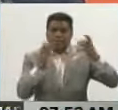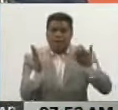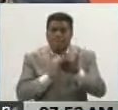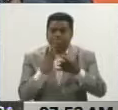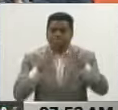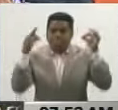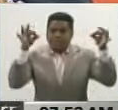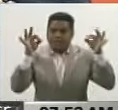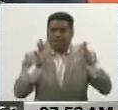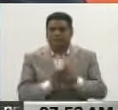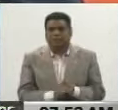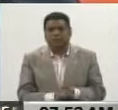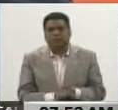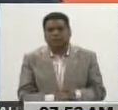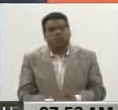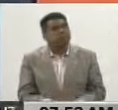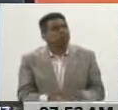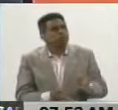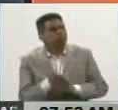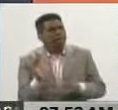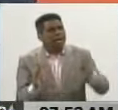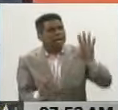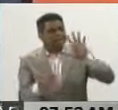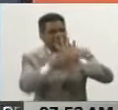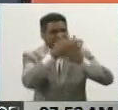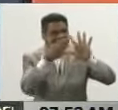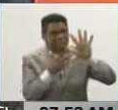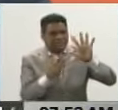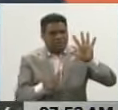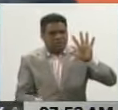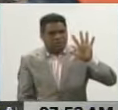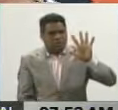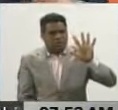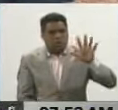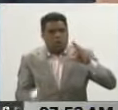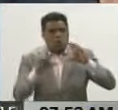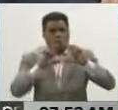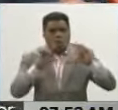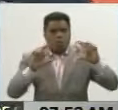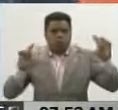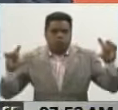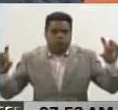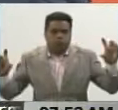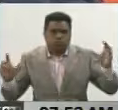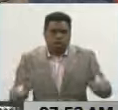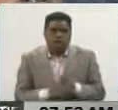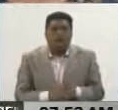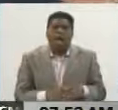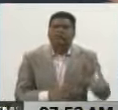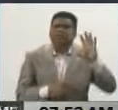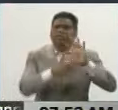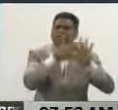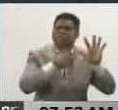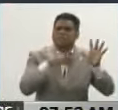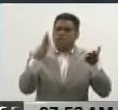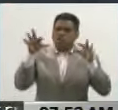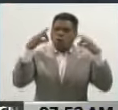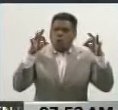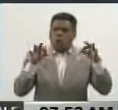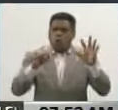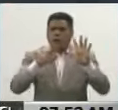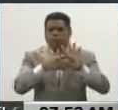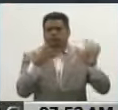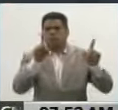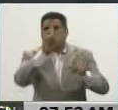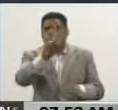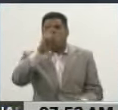llevas 5 hojitas y la semana siguiente 10 hojitas y vas completando la resma de papel en el tiempo que es un